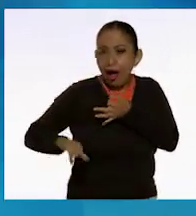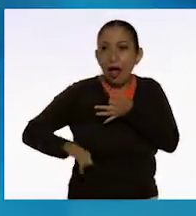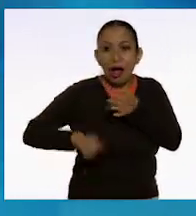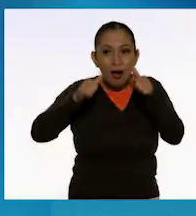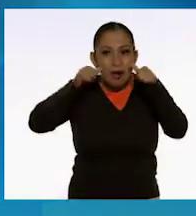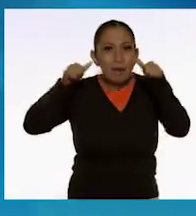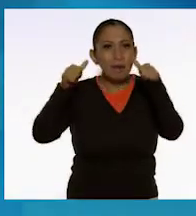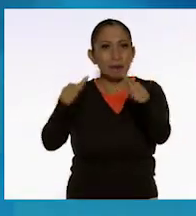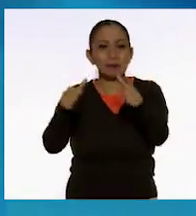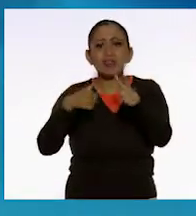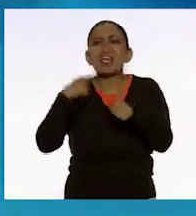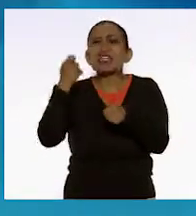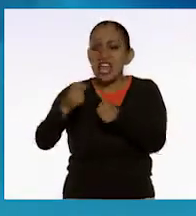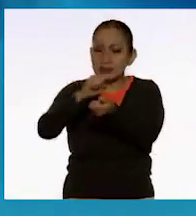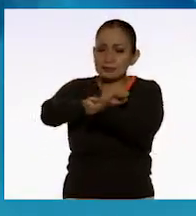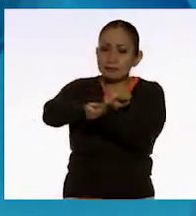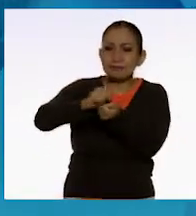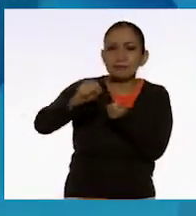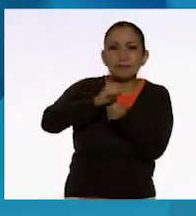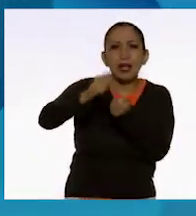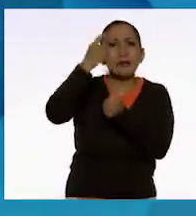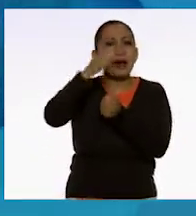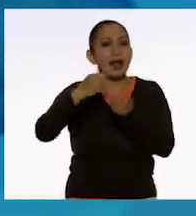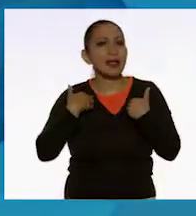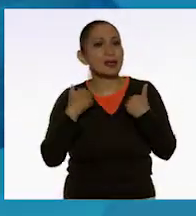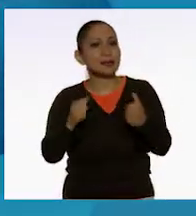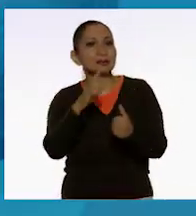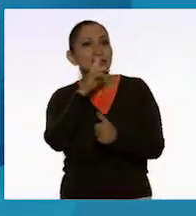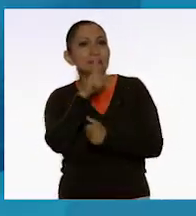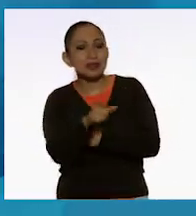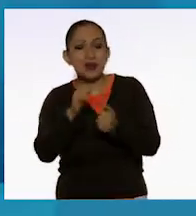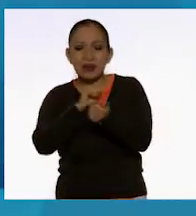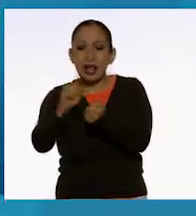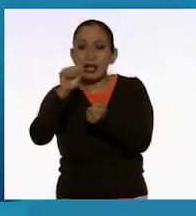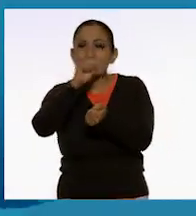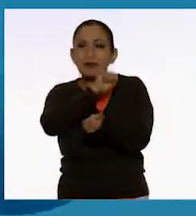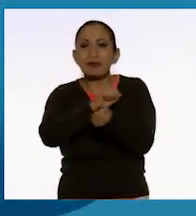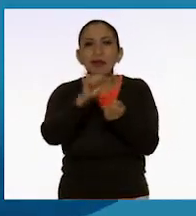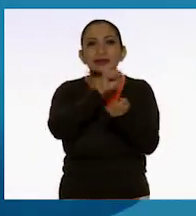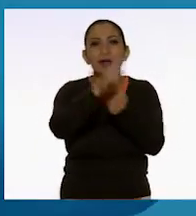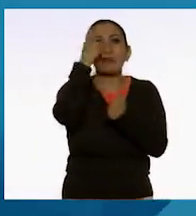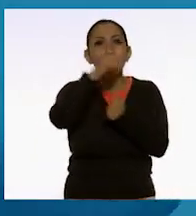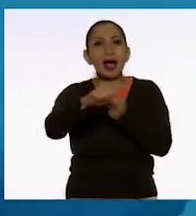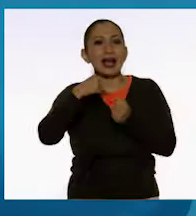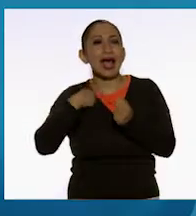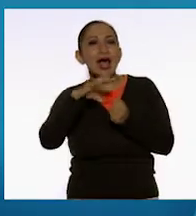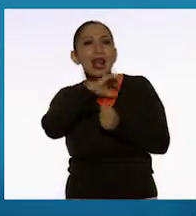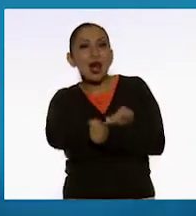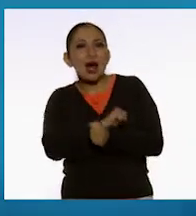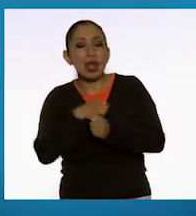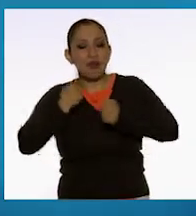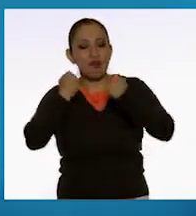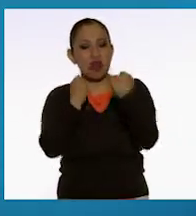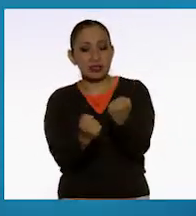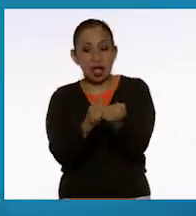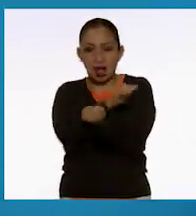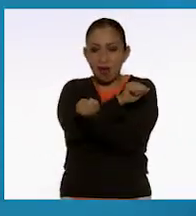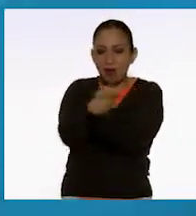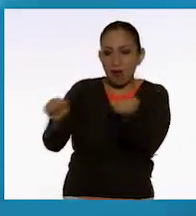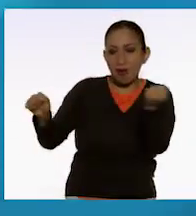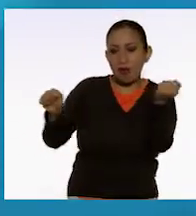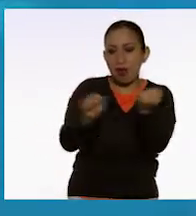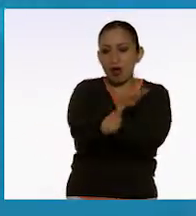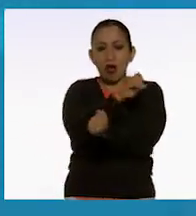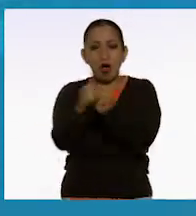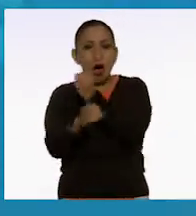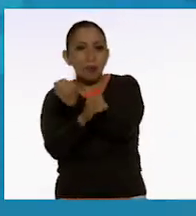mi atención. ¿Qué es la fricción para entender mejor? Fricción va generando calor. La fuerza del rozamiento de